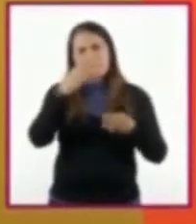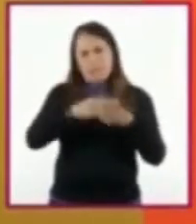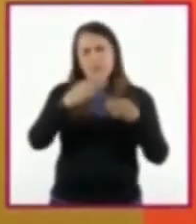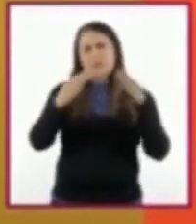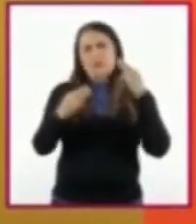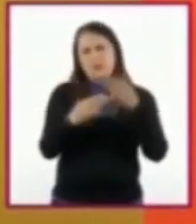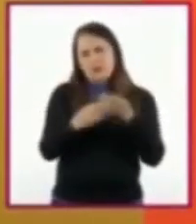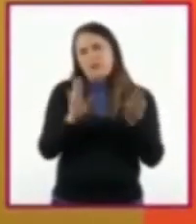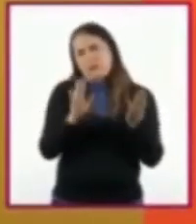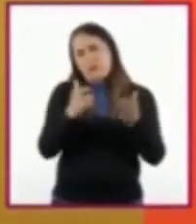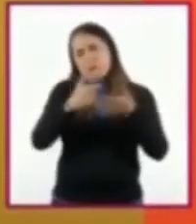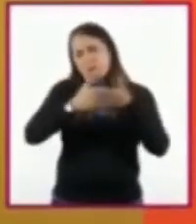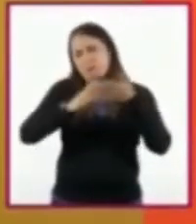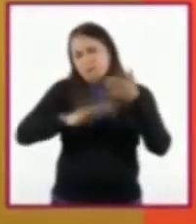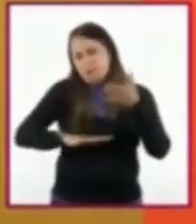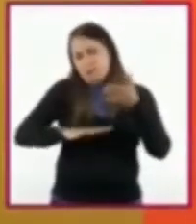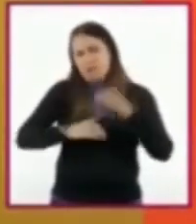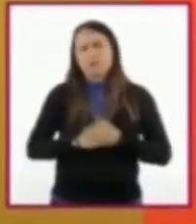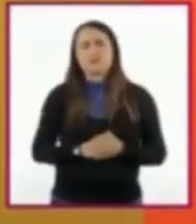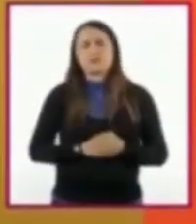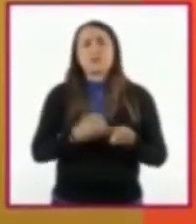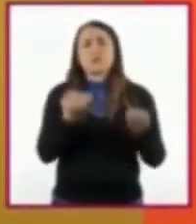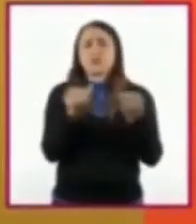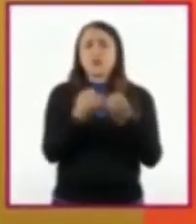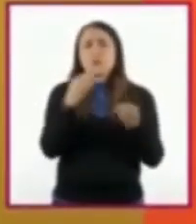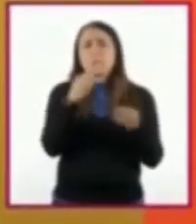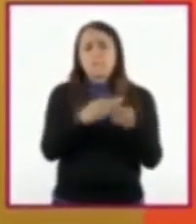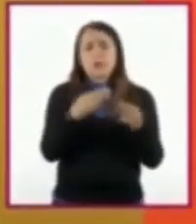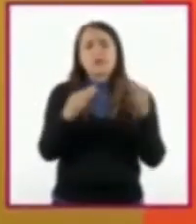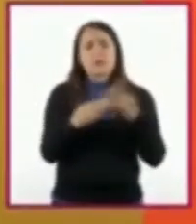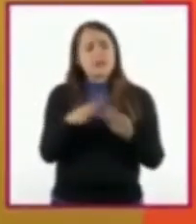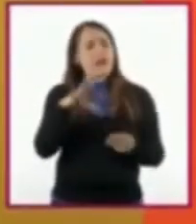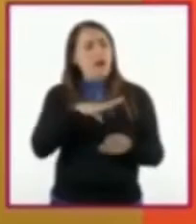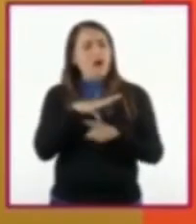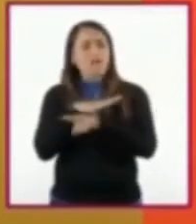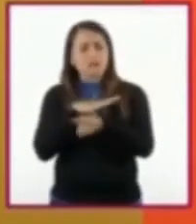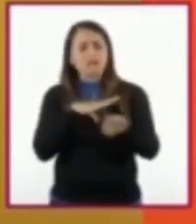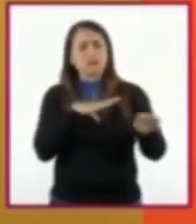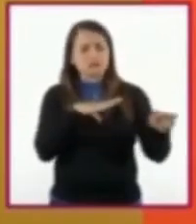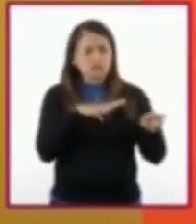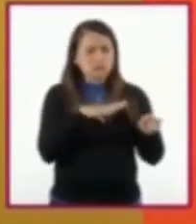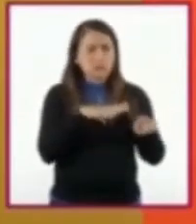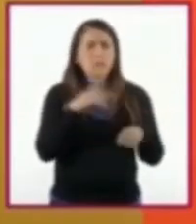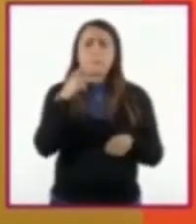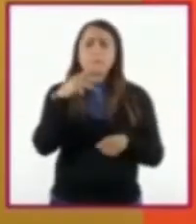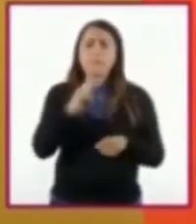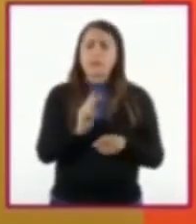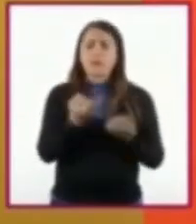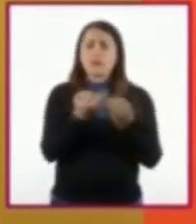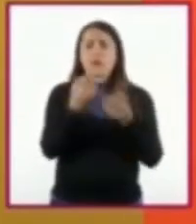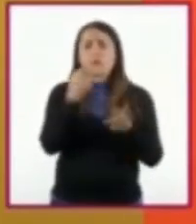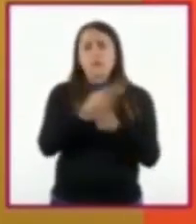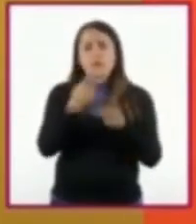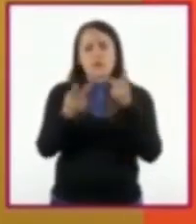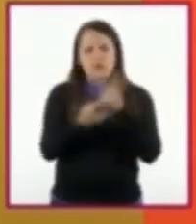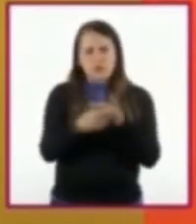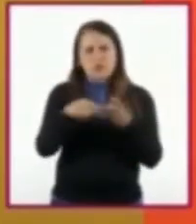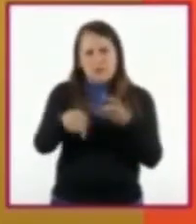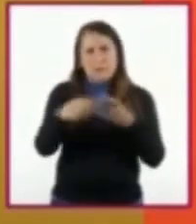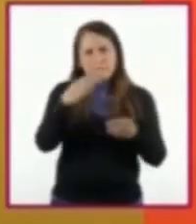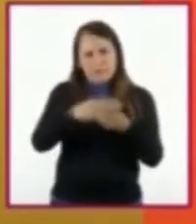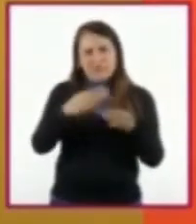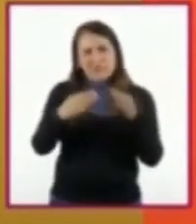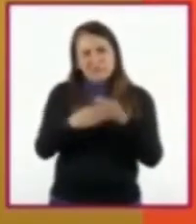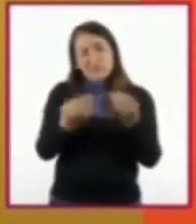es relativamente bajo y que dichos materiales están disponibles en mayor cantidad. Sin embargo, la producción de dichos materiales conlleva